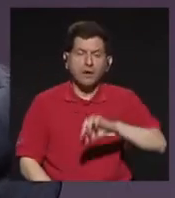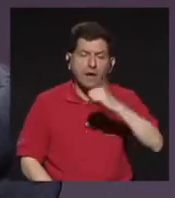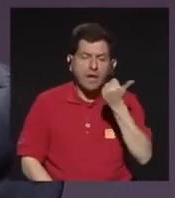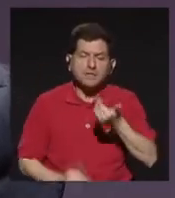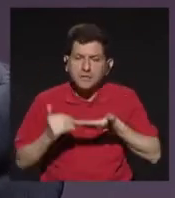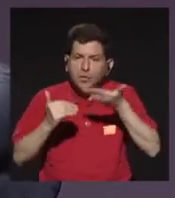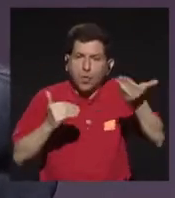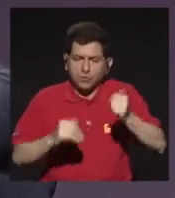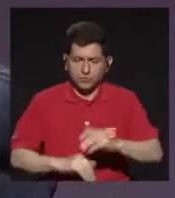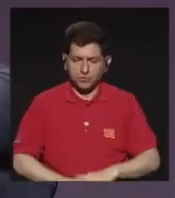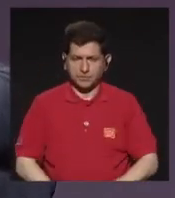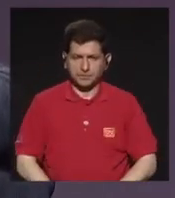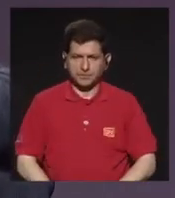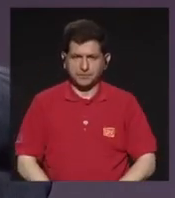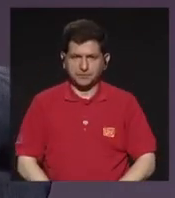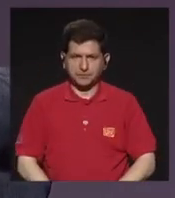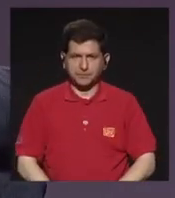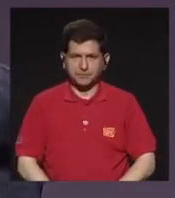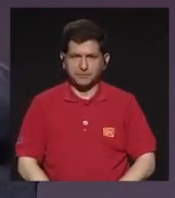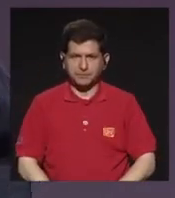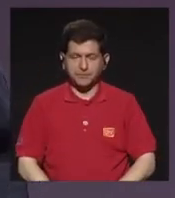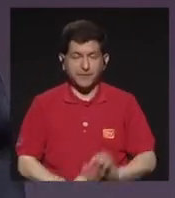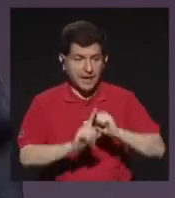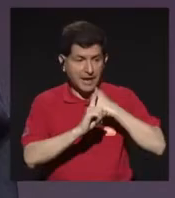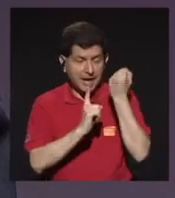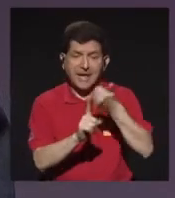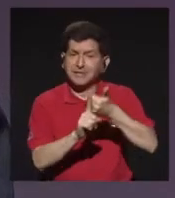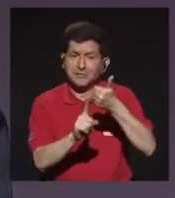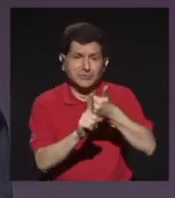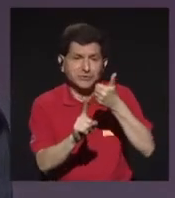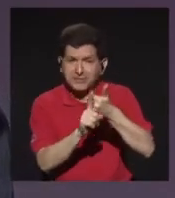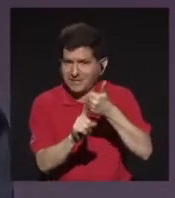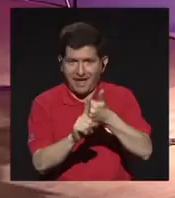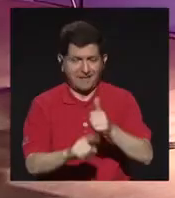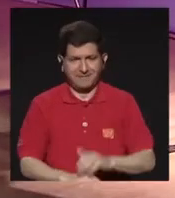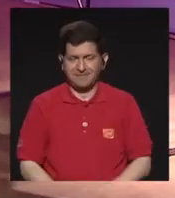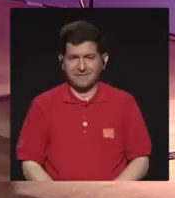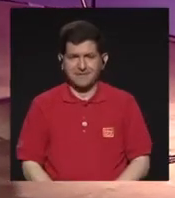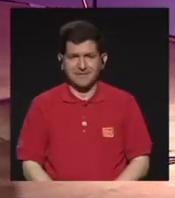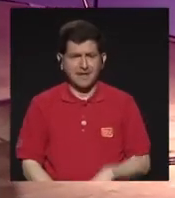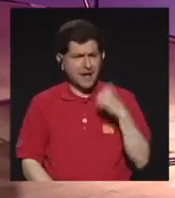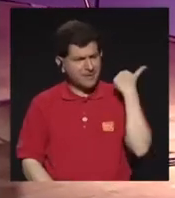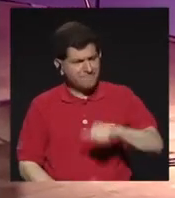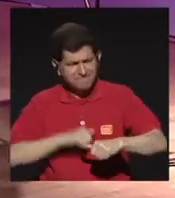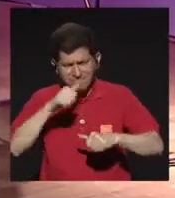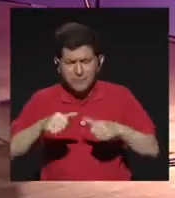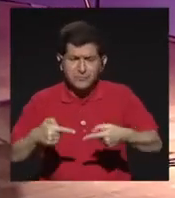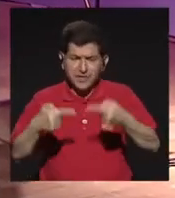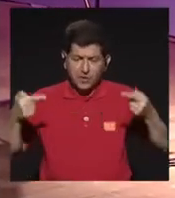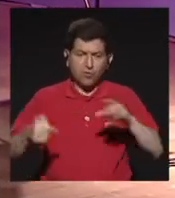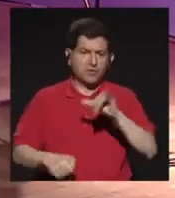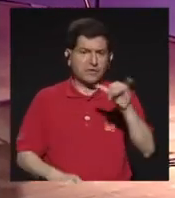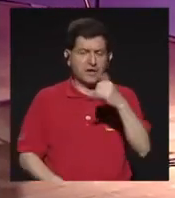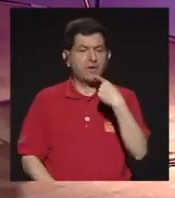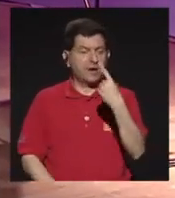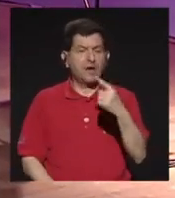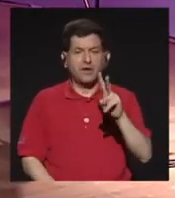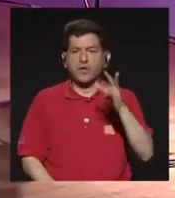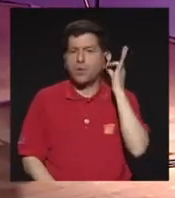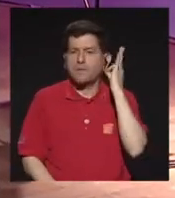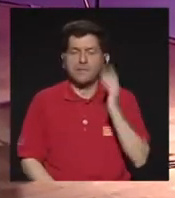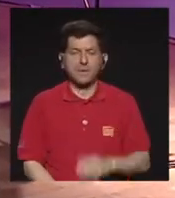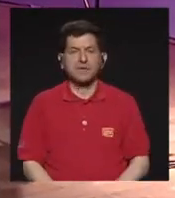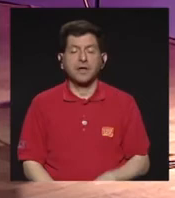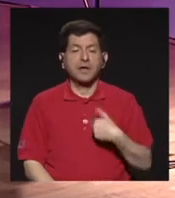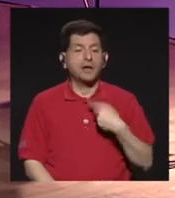otro elemento, es la sociedad por sí misma, entonces tenemos que luchar contra eso y contra lo que decía la compañera.